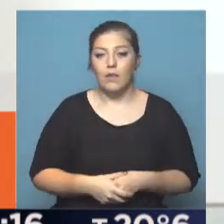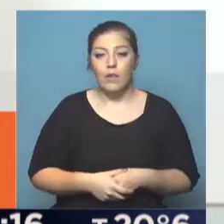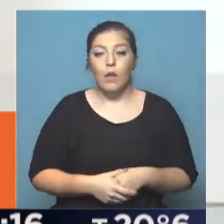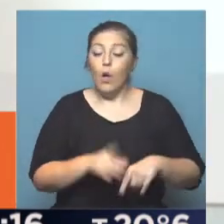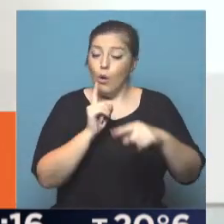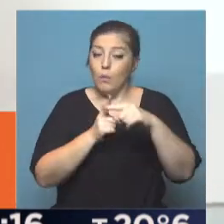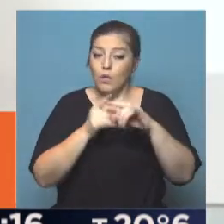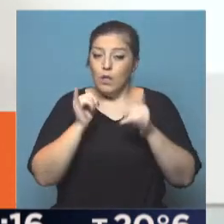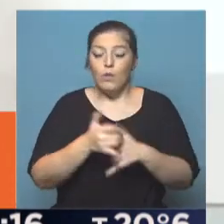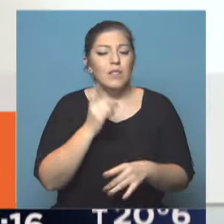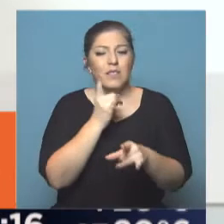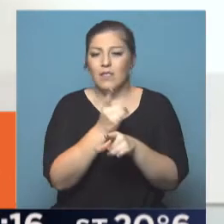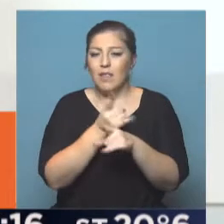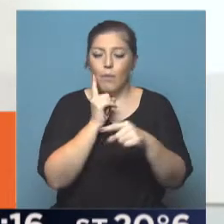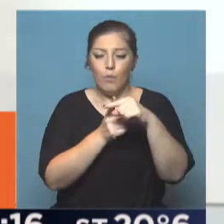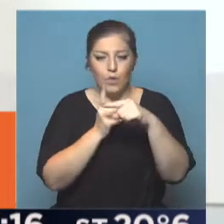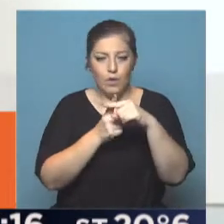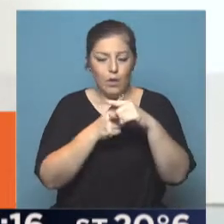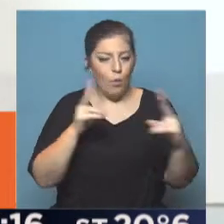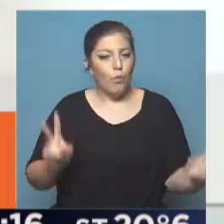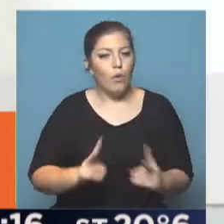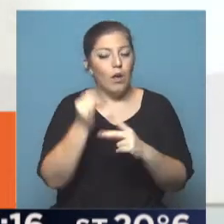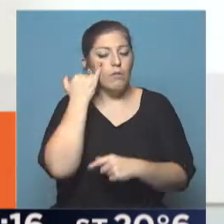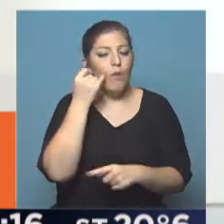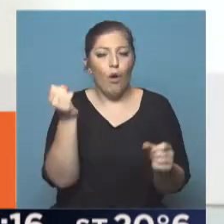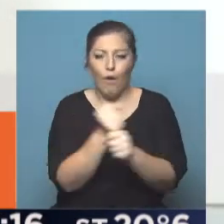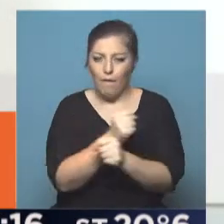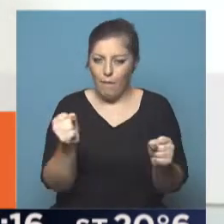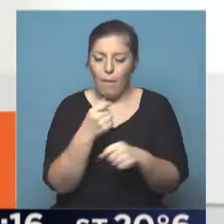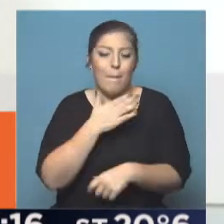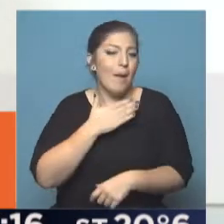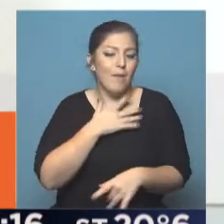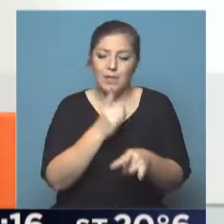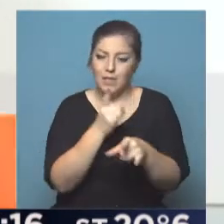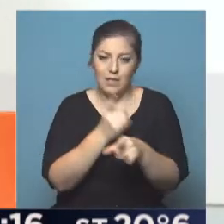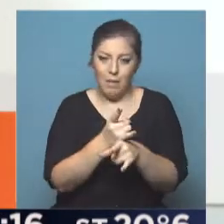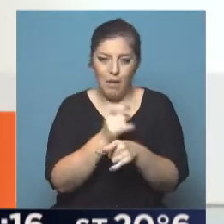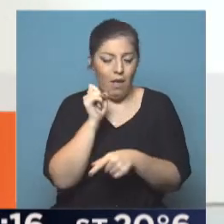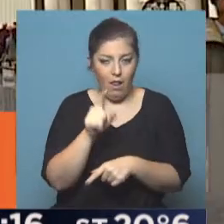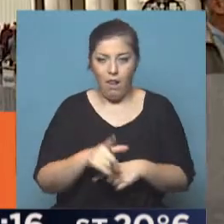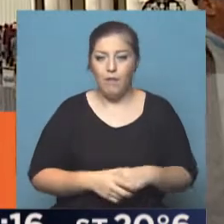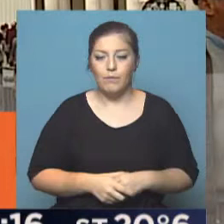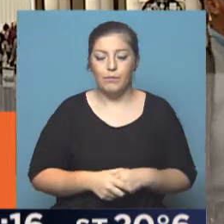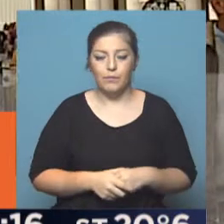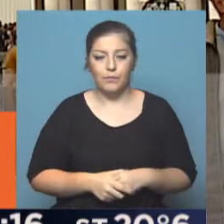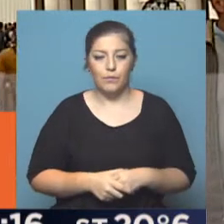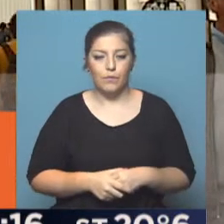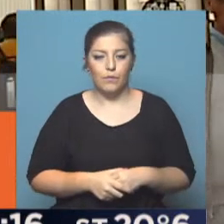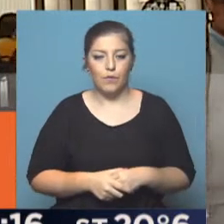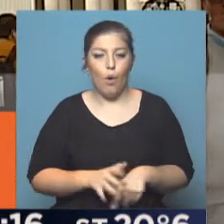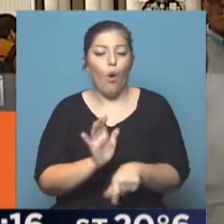positivo. Siempre es positivo encontrarse y confirmar, porque para mí siempre él ha sido un líder